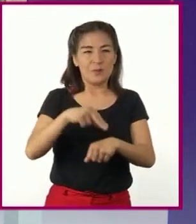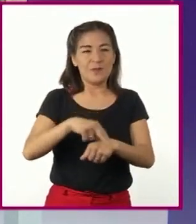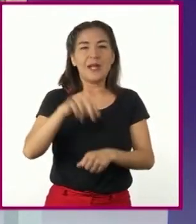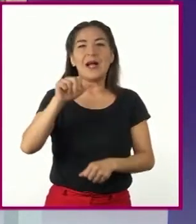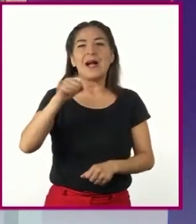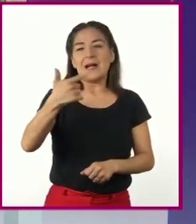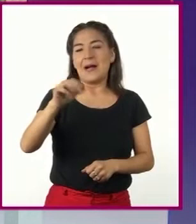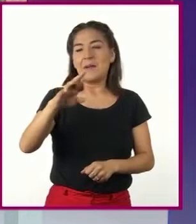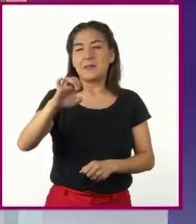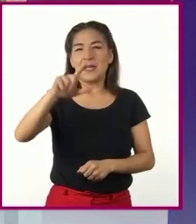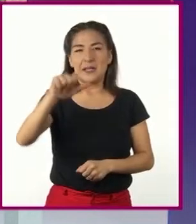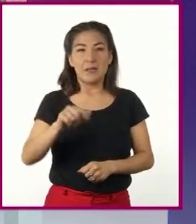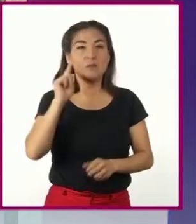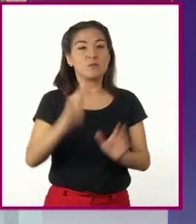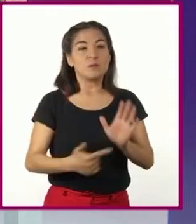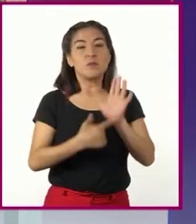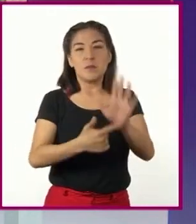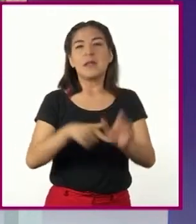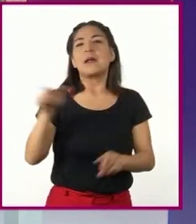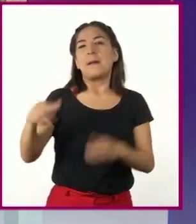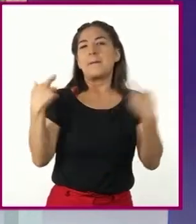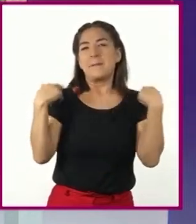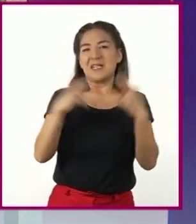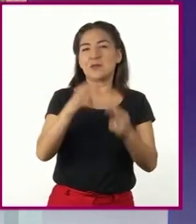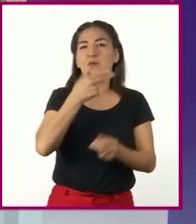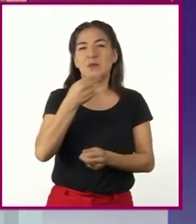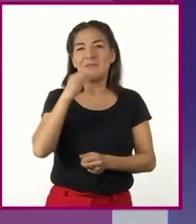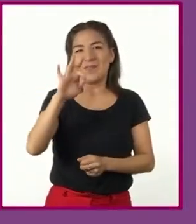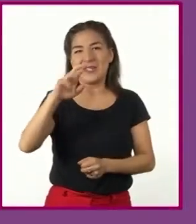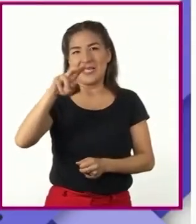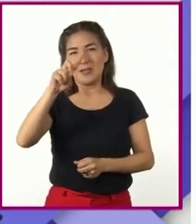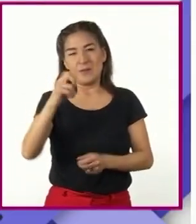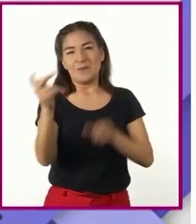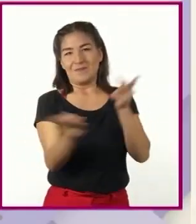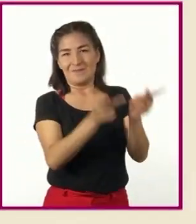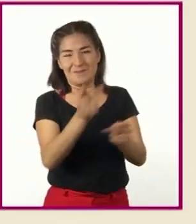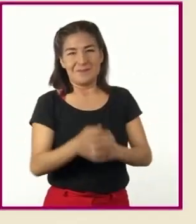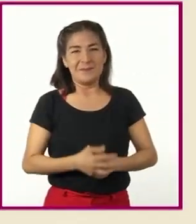Añorbe, presentada por el maestro Fernando Calderón.